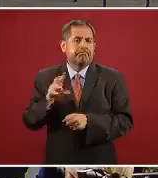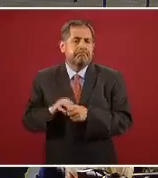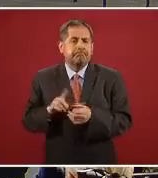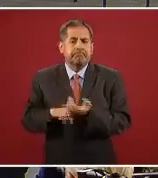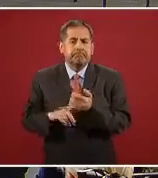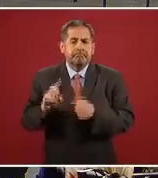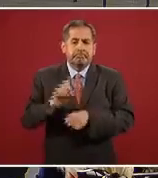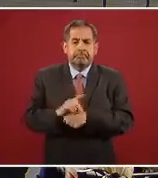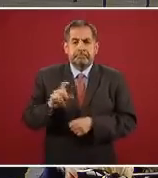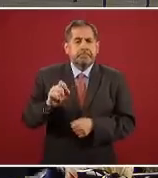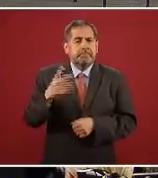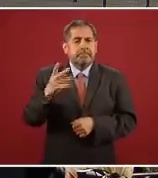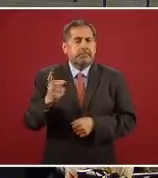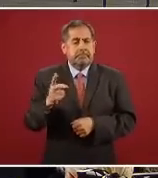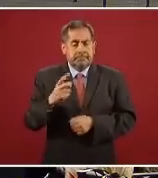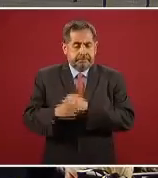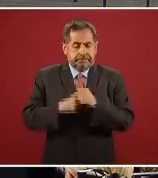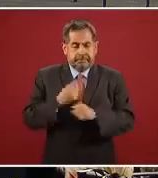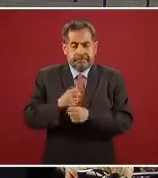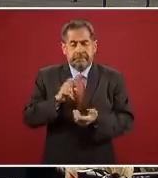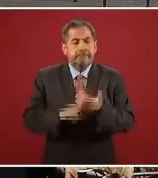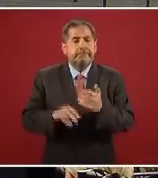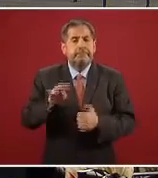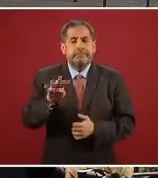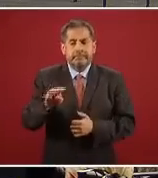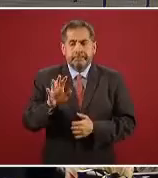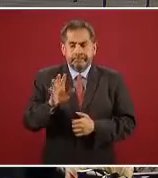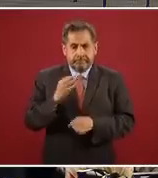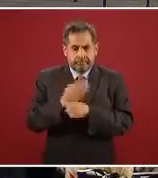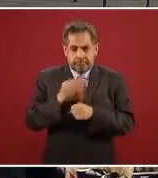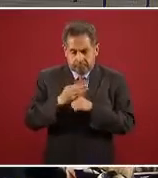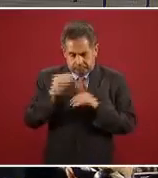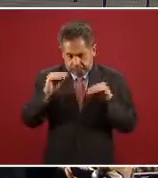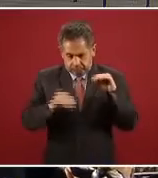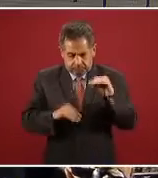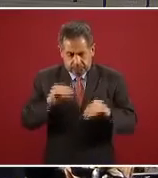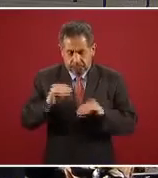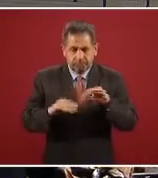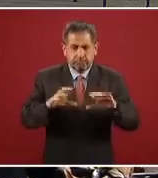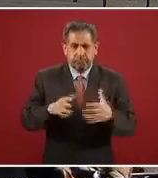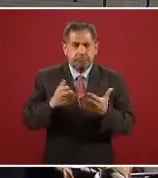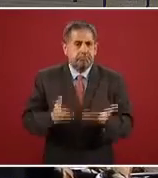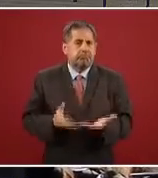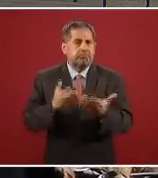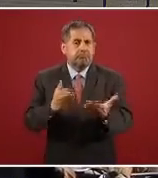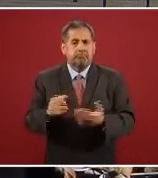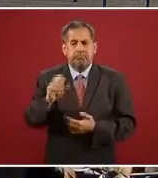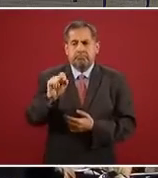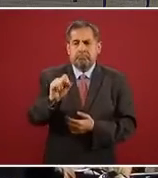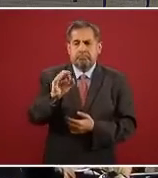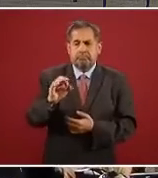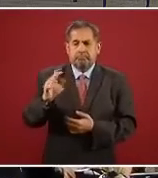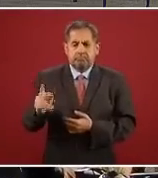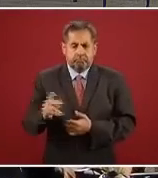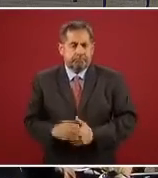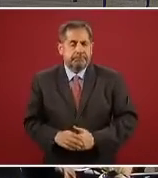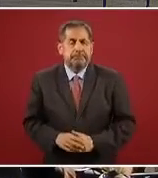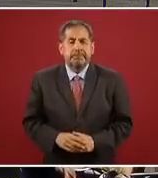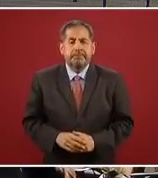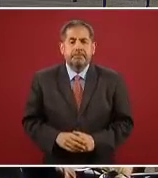República el 24 de diciembre de 2019. Estamos preparando la vista ante la Secretaría de la Función